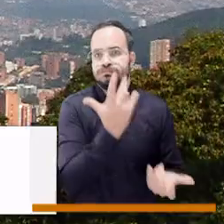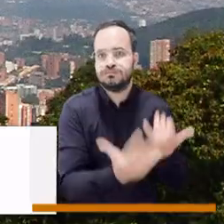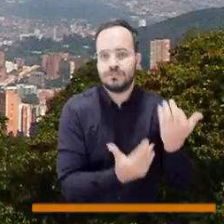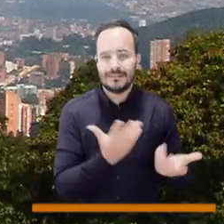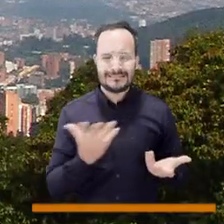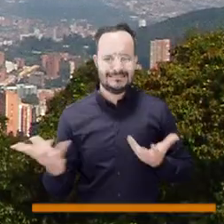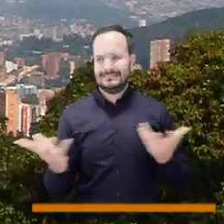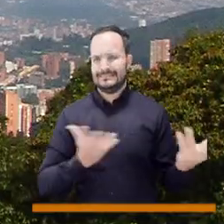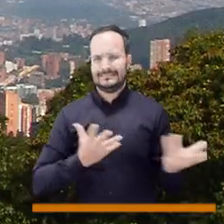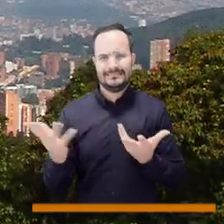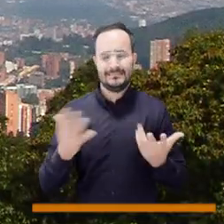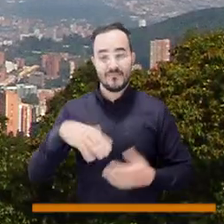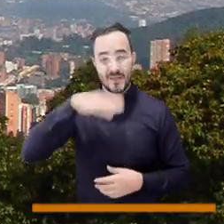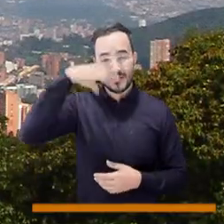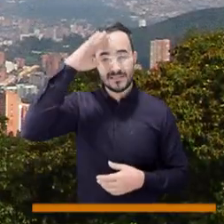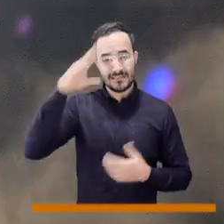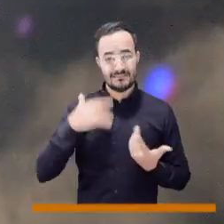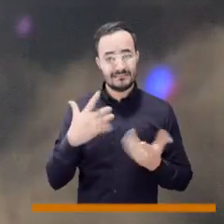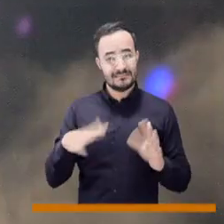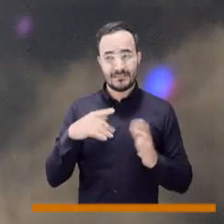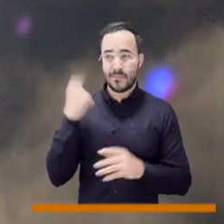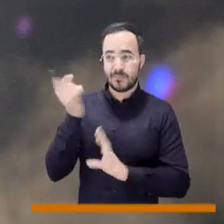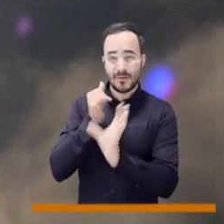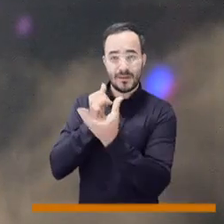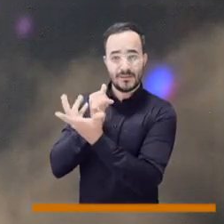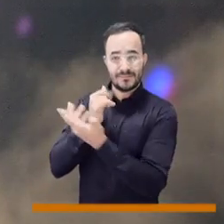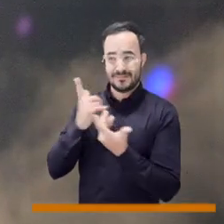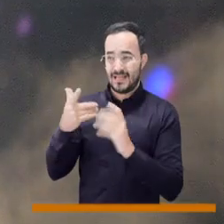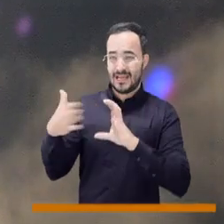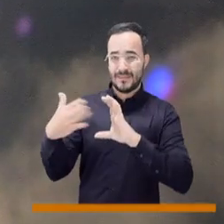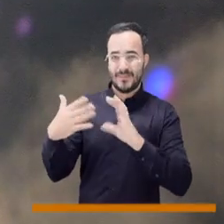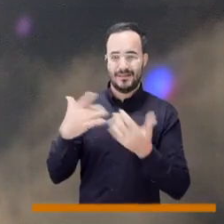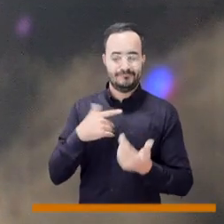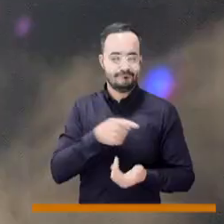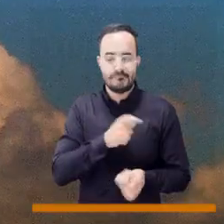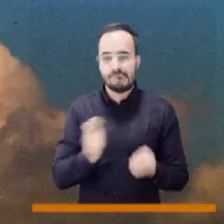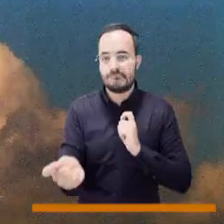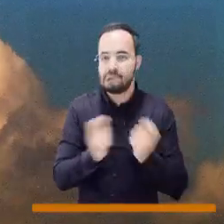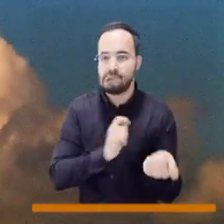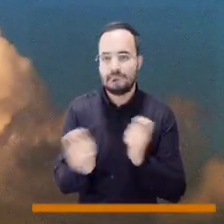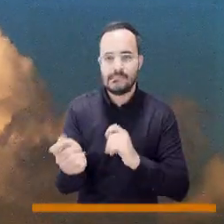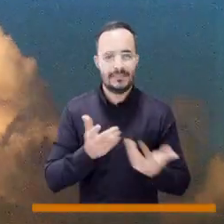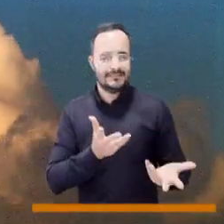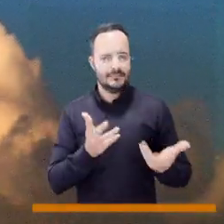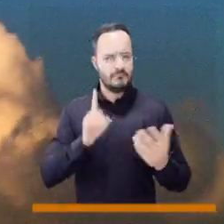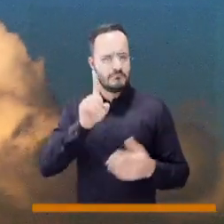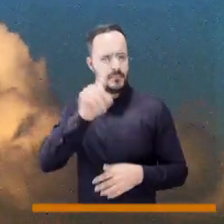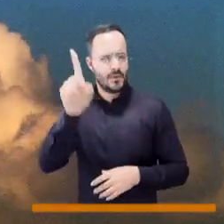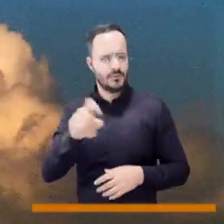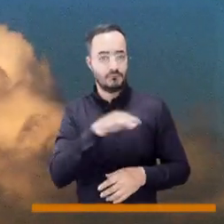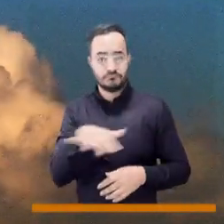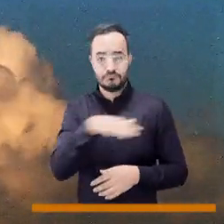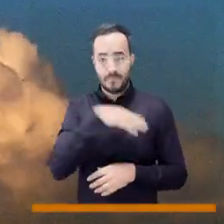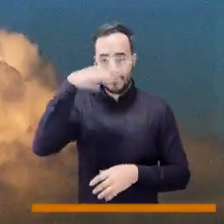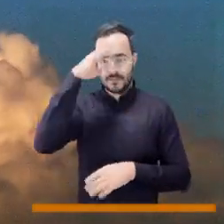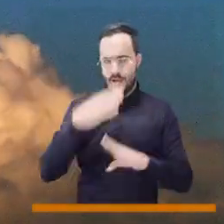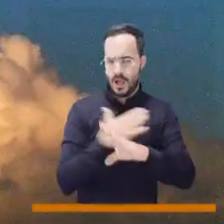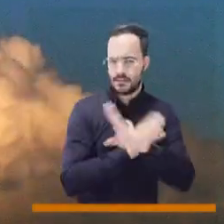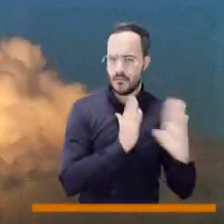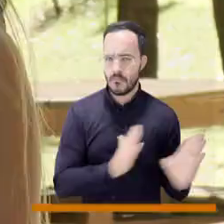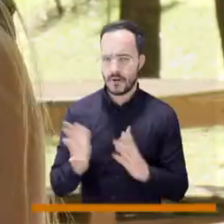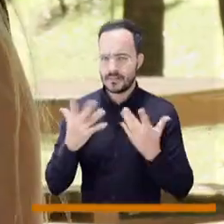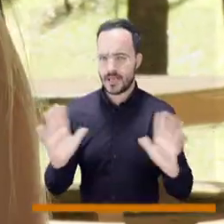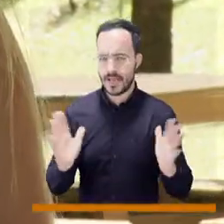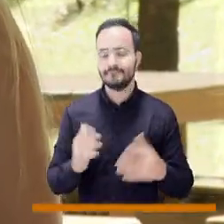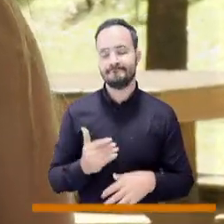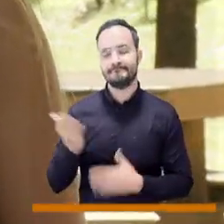geográficas, Medellín sufre un cambio climático. Pero la pregunta es, ¿la ciudad está preparada para este tipo de desastres?